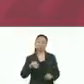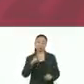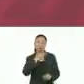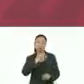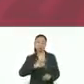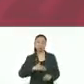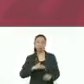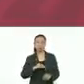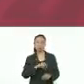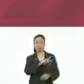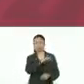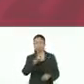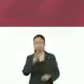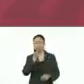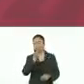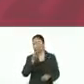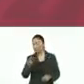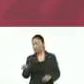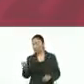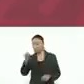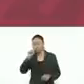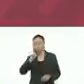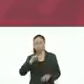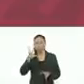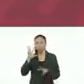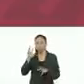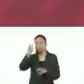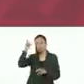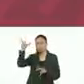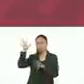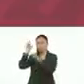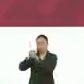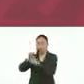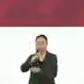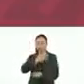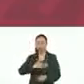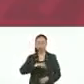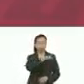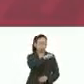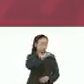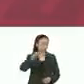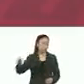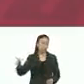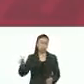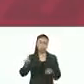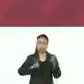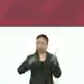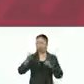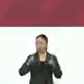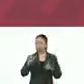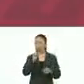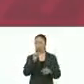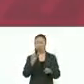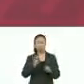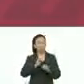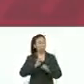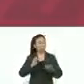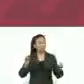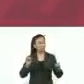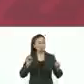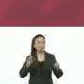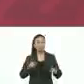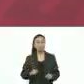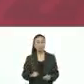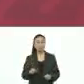cumplir todos sus sueños. Justicia para todas. Que no quede duda, compañeras, y que se escuche